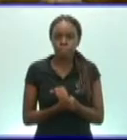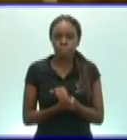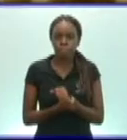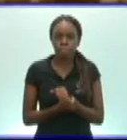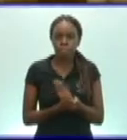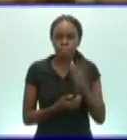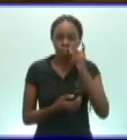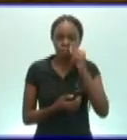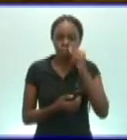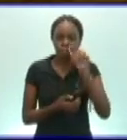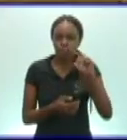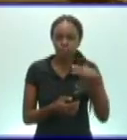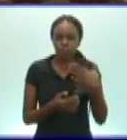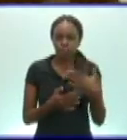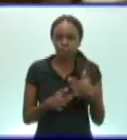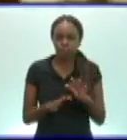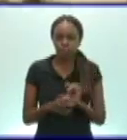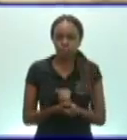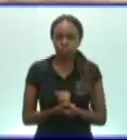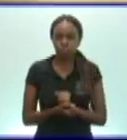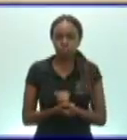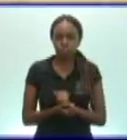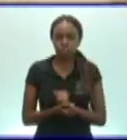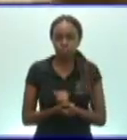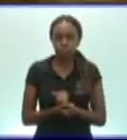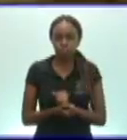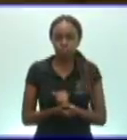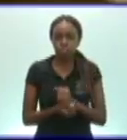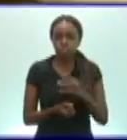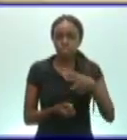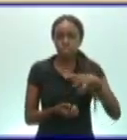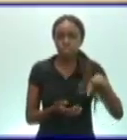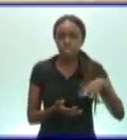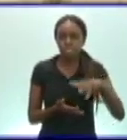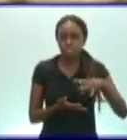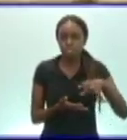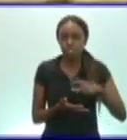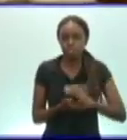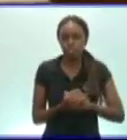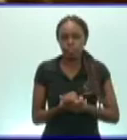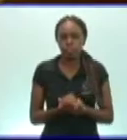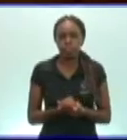José Lacret Morlot, y a la que pertenece el caserío de San Lorenzo.